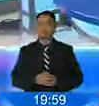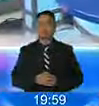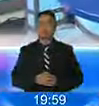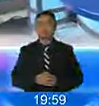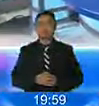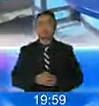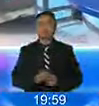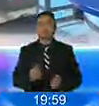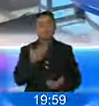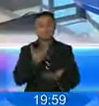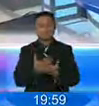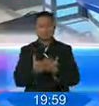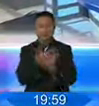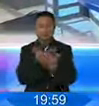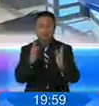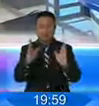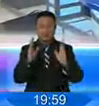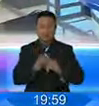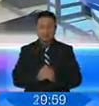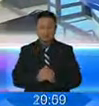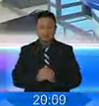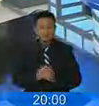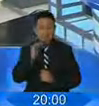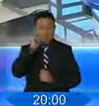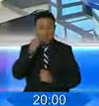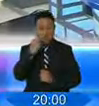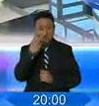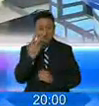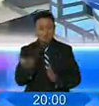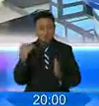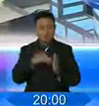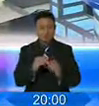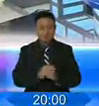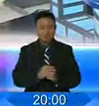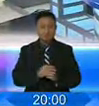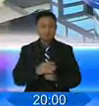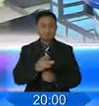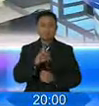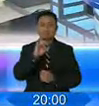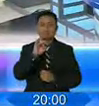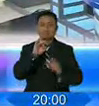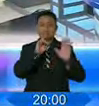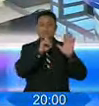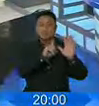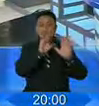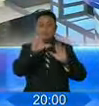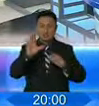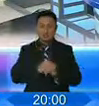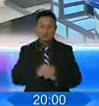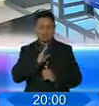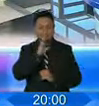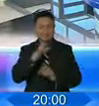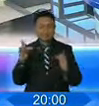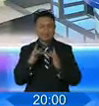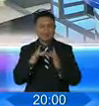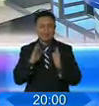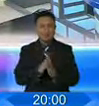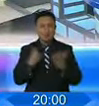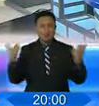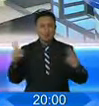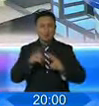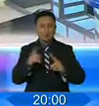Bien, amigos, gracias por su amable sintonía. Nos vemos el día de mañana nuevamente, 18:55, María Fernanda. Así es, siempre conectados